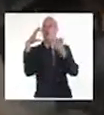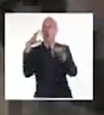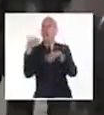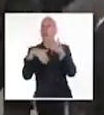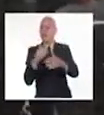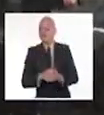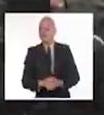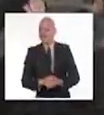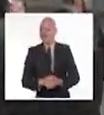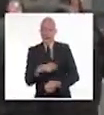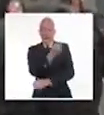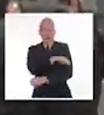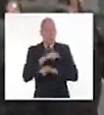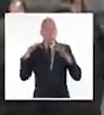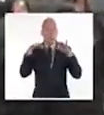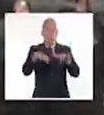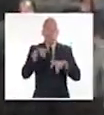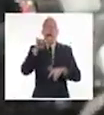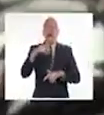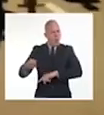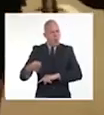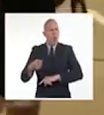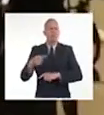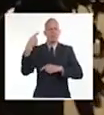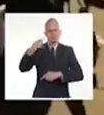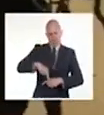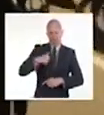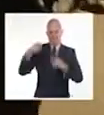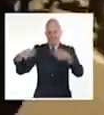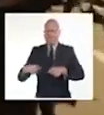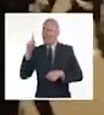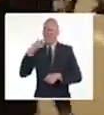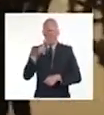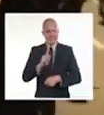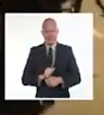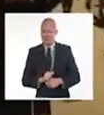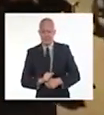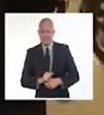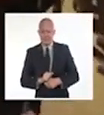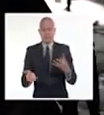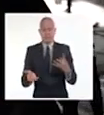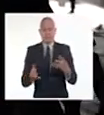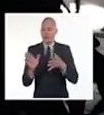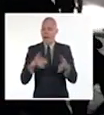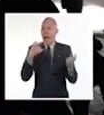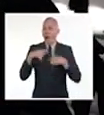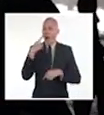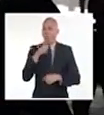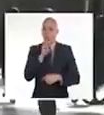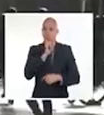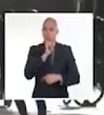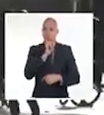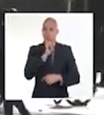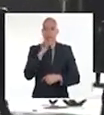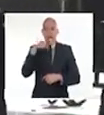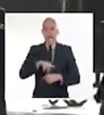se le ha disparado con balas de goma directamente a los ojos, precisamente para afectarlo. Y hay países desarrollados